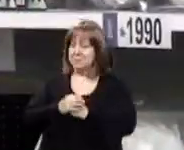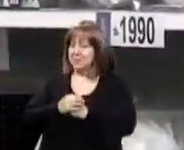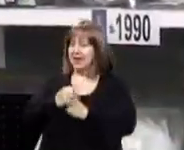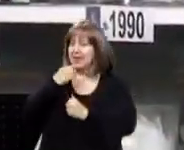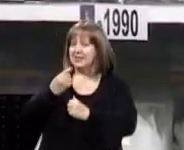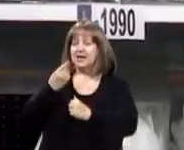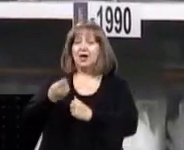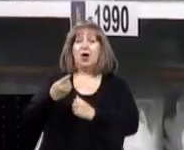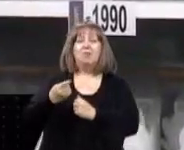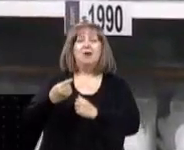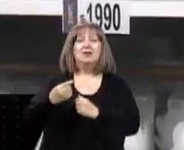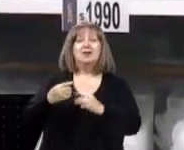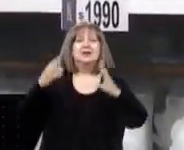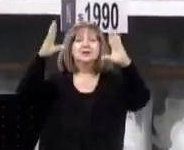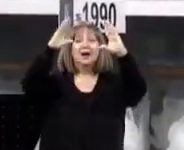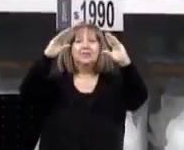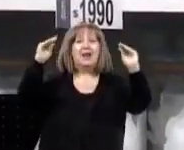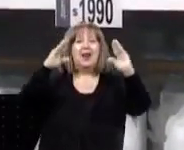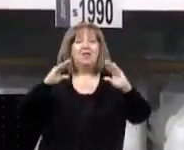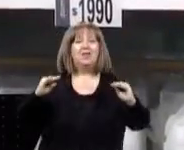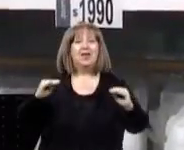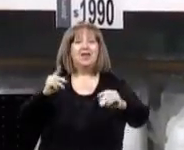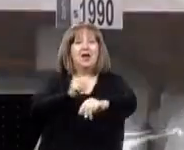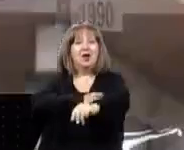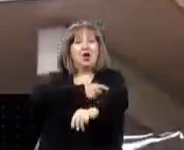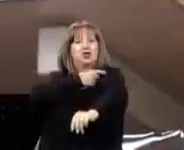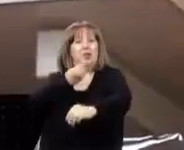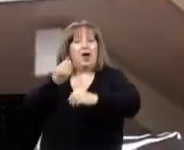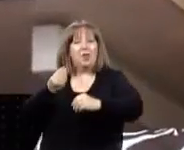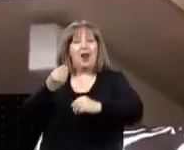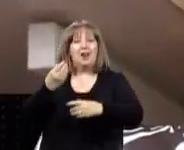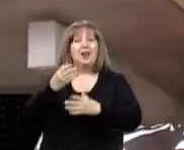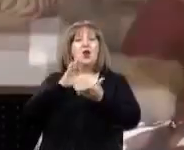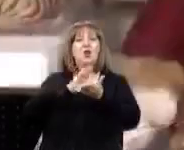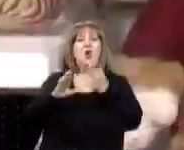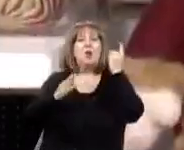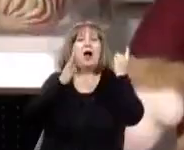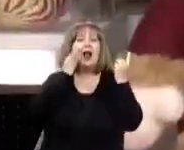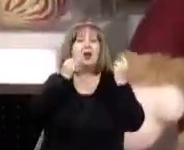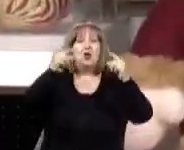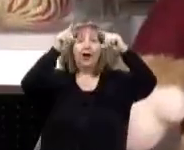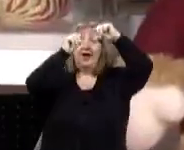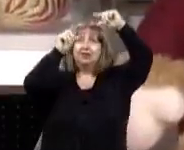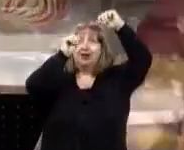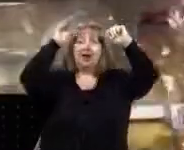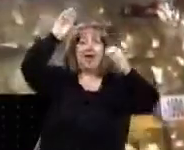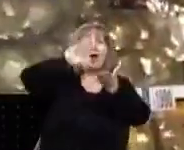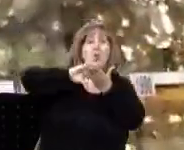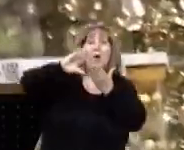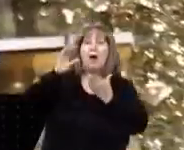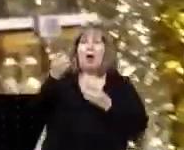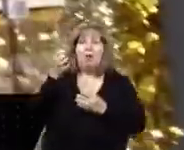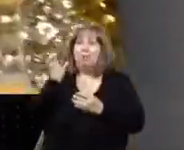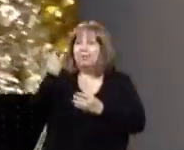de todos los años hay que agregarle un adornito nuevo al arbolito de Navidad. Puede ser una pelotita, una estrellita nueva, lucecitas nuevas. Hay